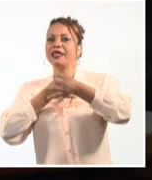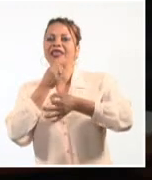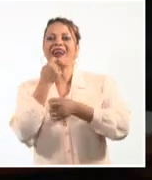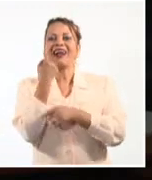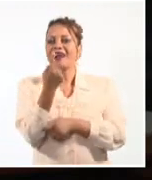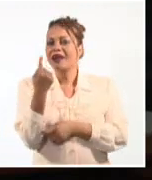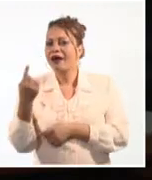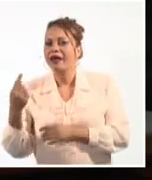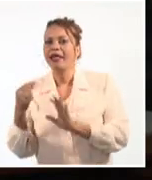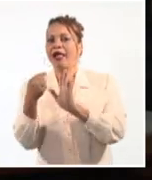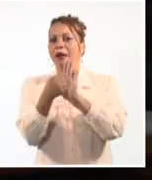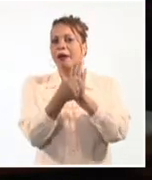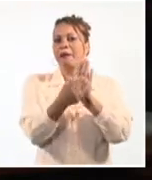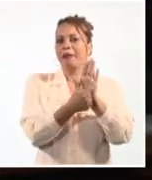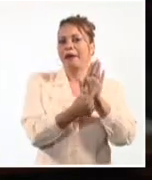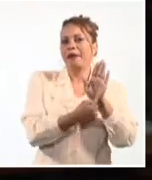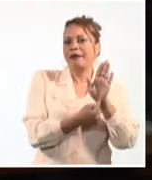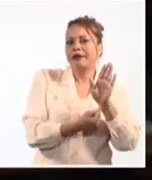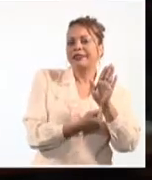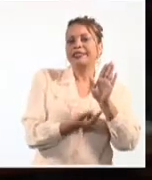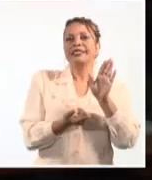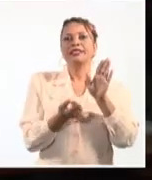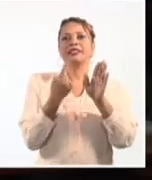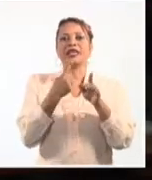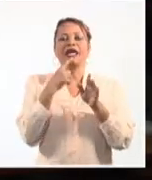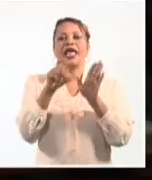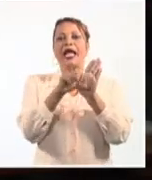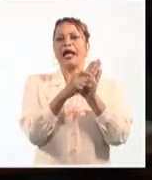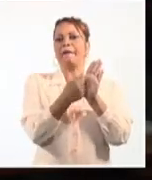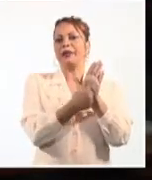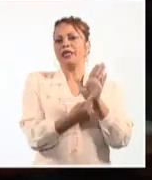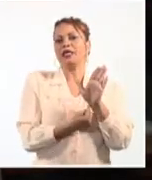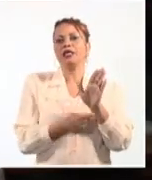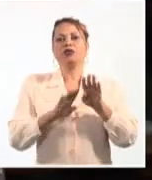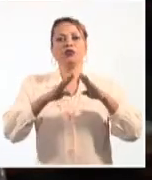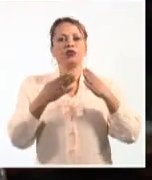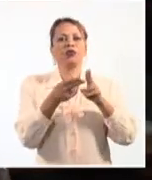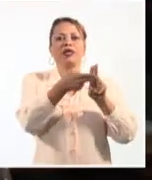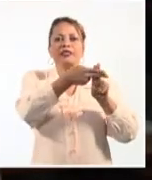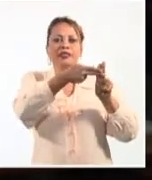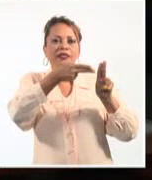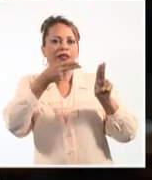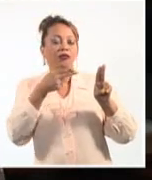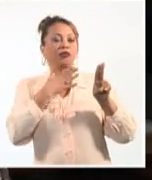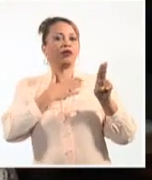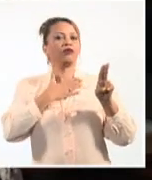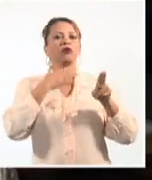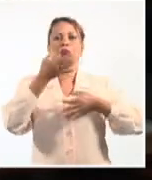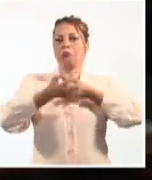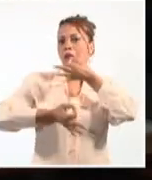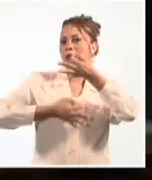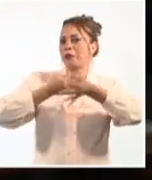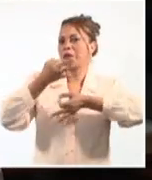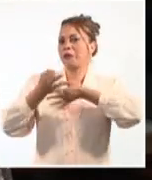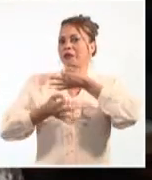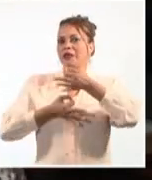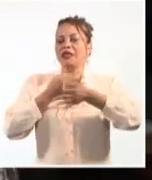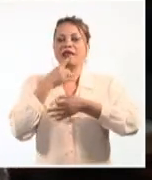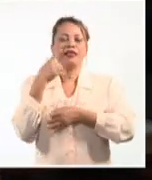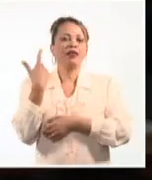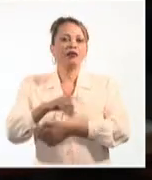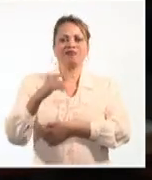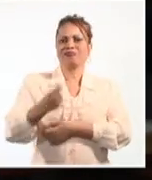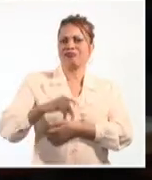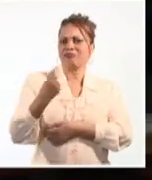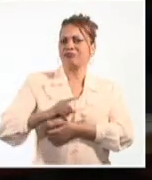de cada capítulo de nuestra asignatura y lo explica y luego hacemos ejercicios y